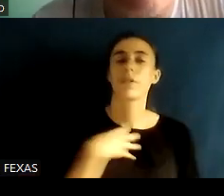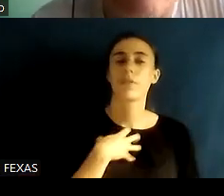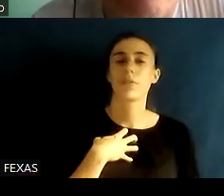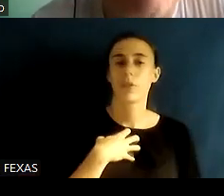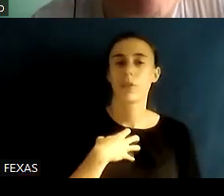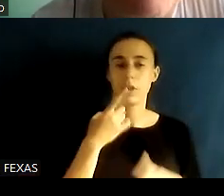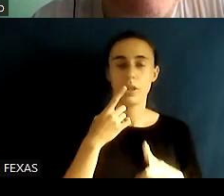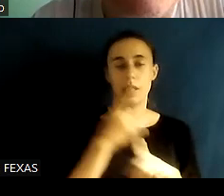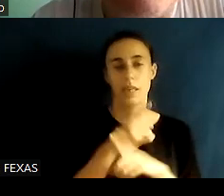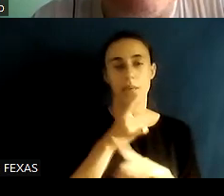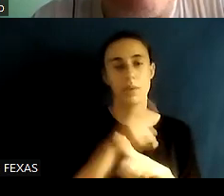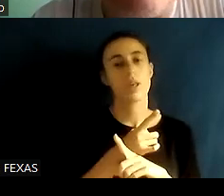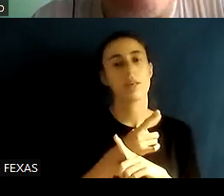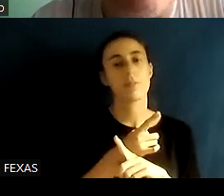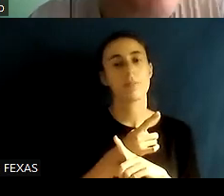y